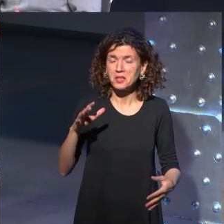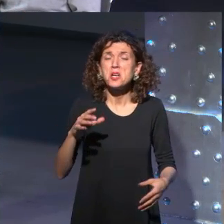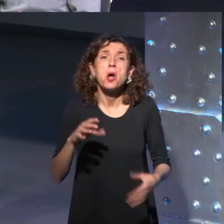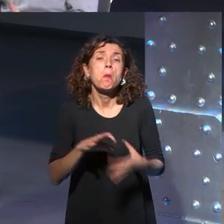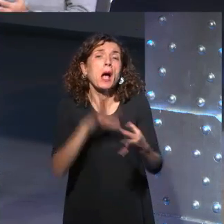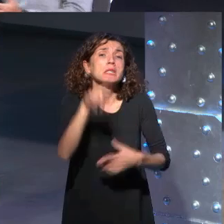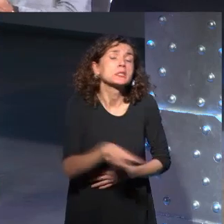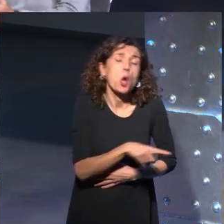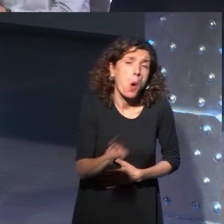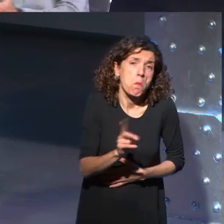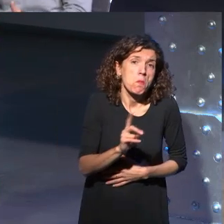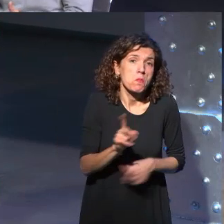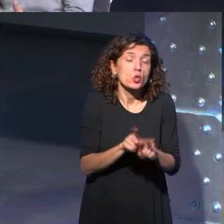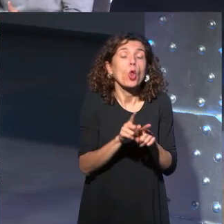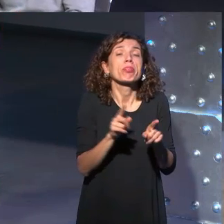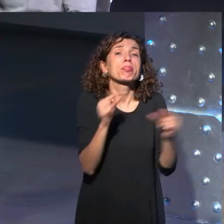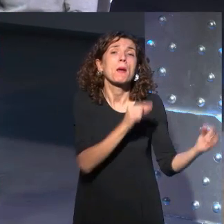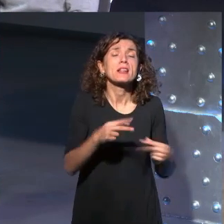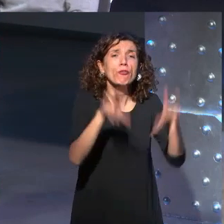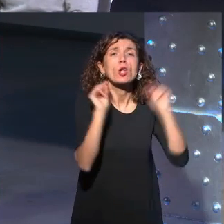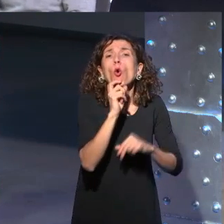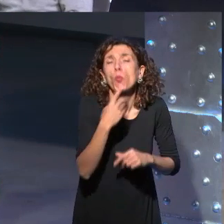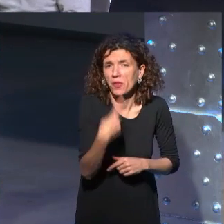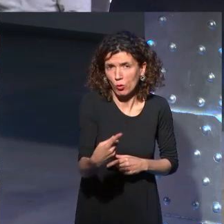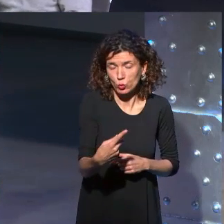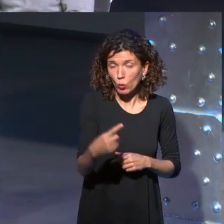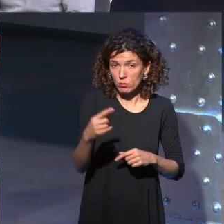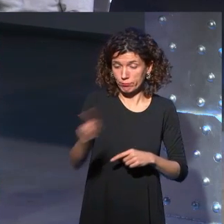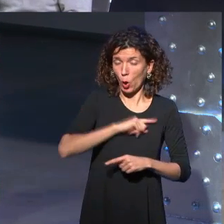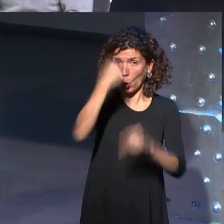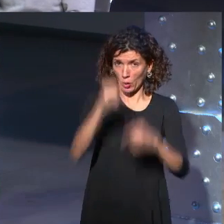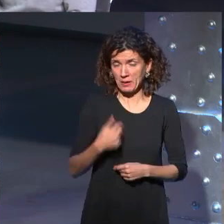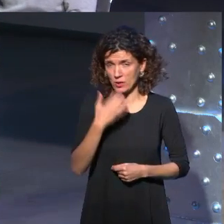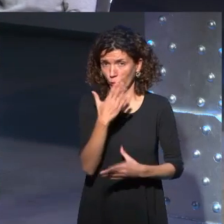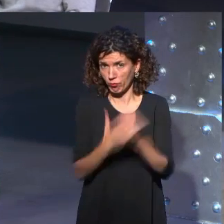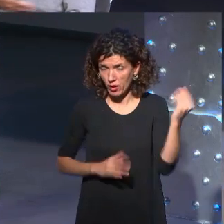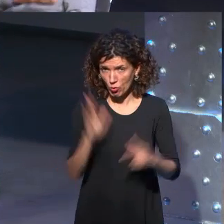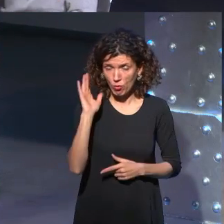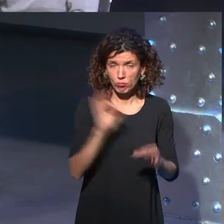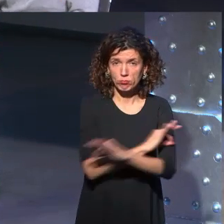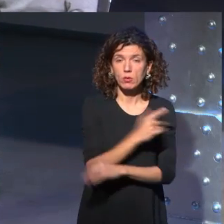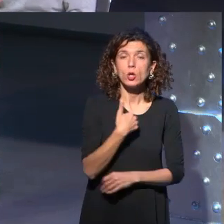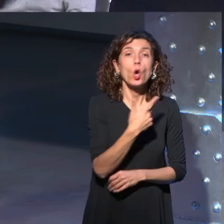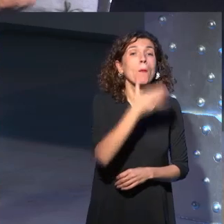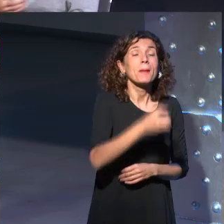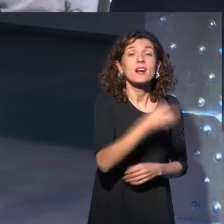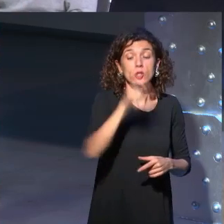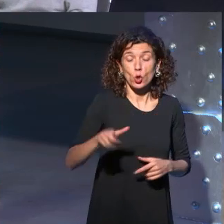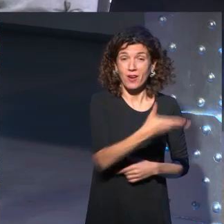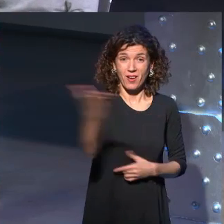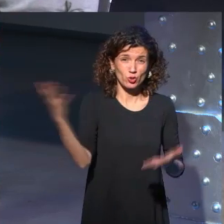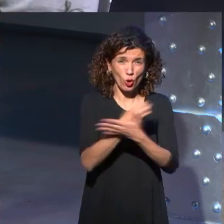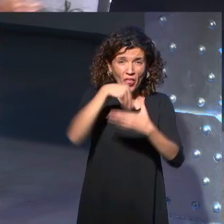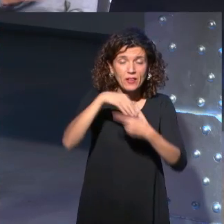pegar. Simplemente trato de zanjar el debate diciendo, y tú corrígeme si crees que me equivoco, que todos los seres humanos llevamos